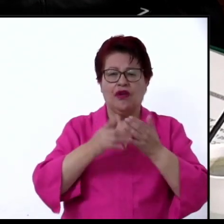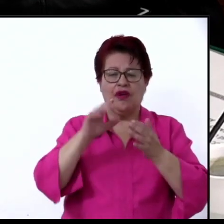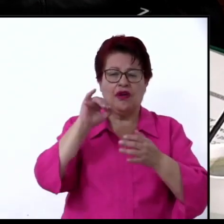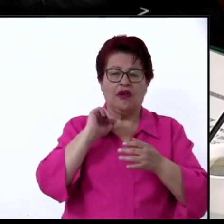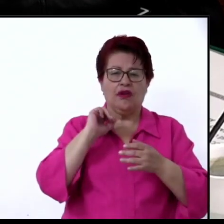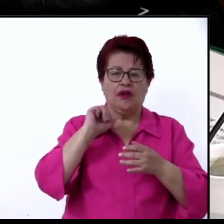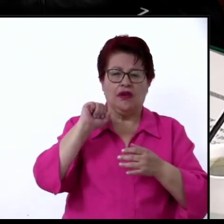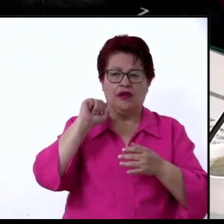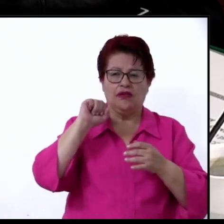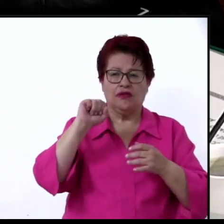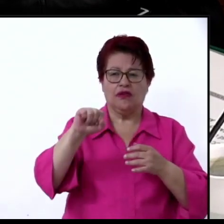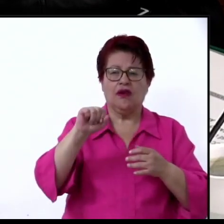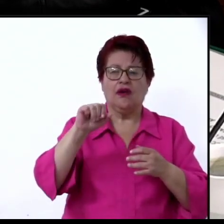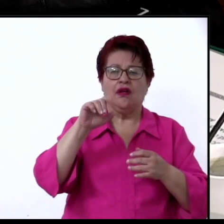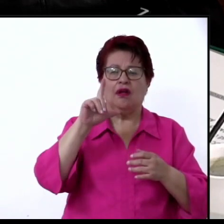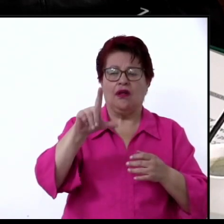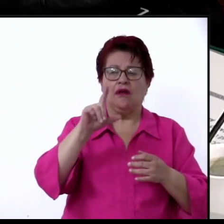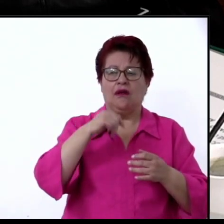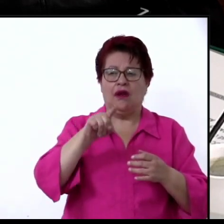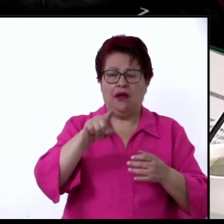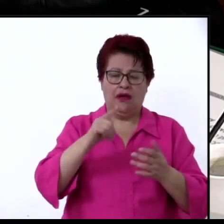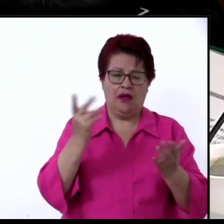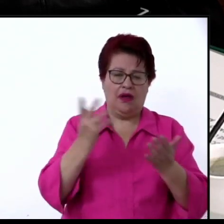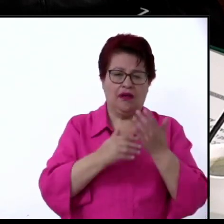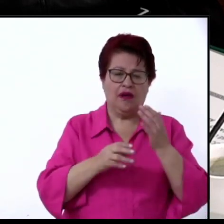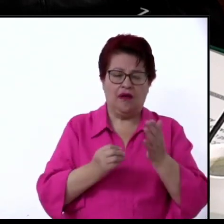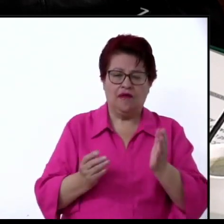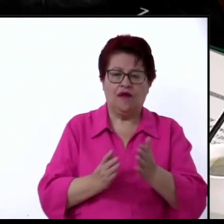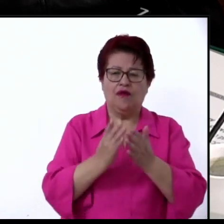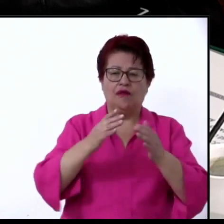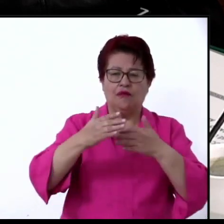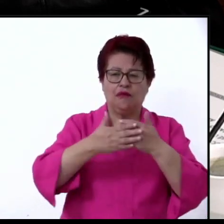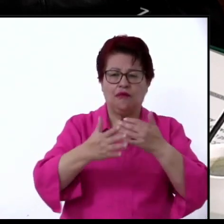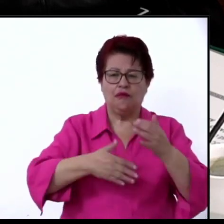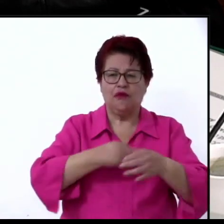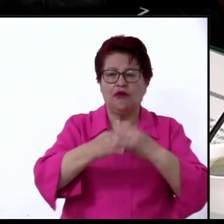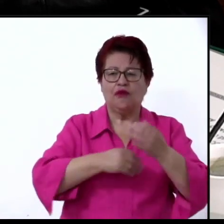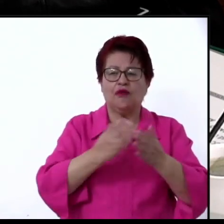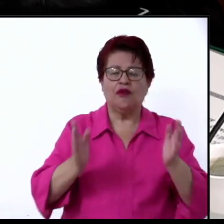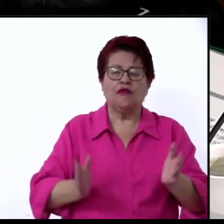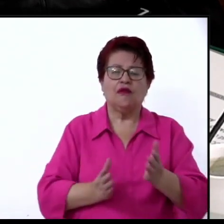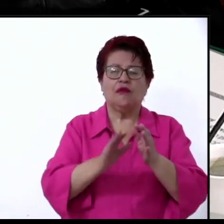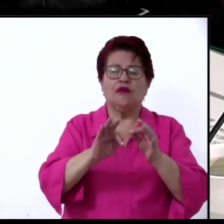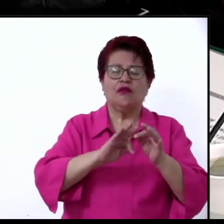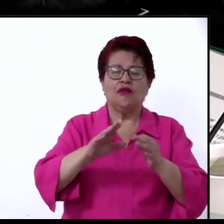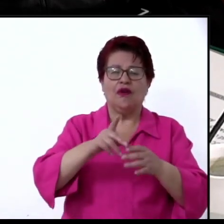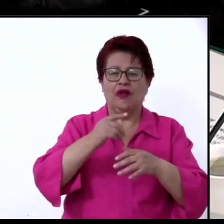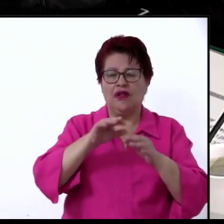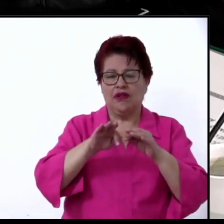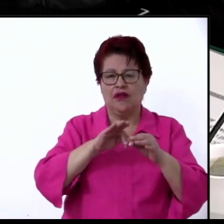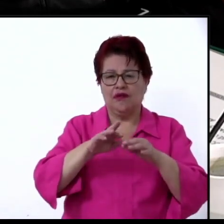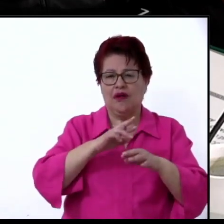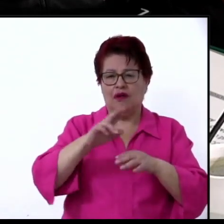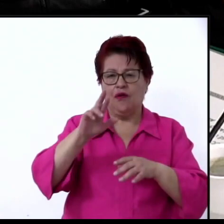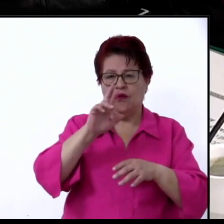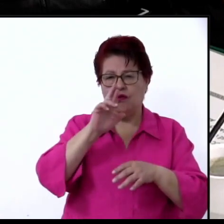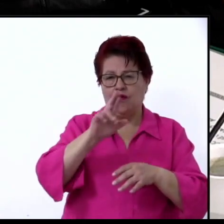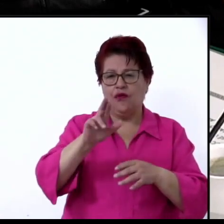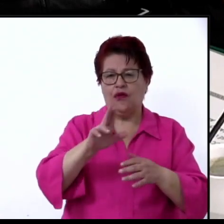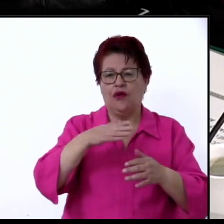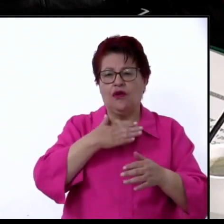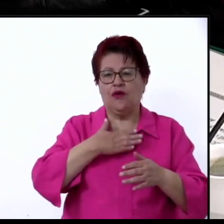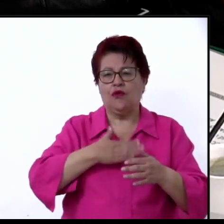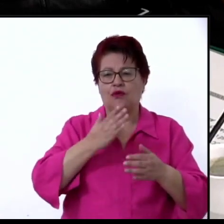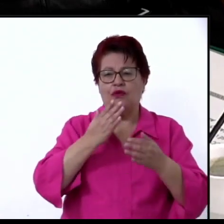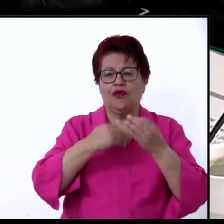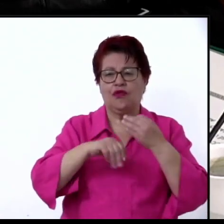Izquierda Liberal para seguir fomentando la creación, promoción y fomento al trabajo digno y justo